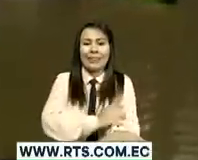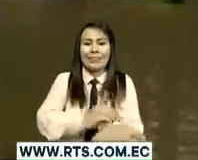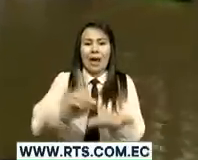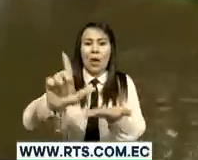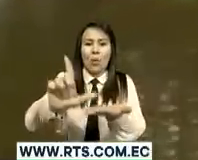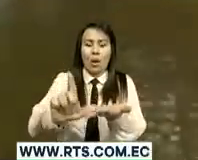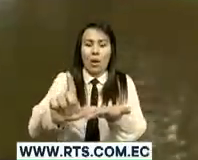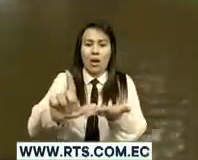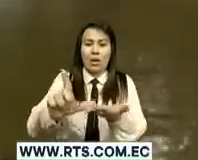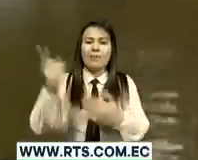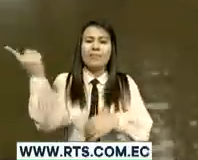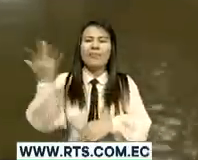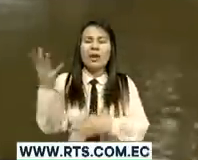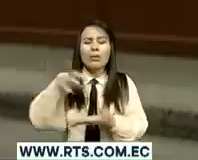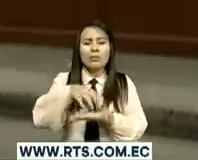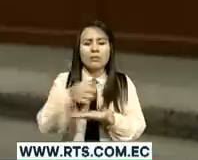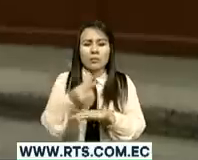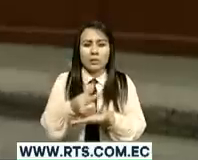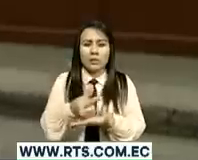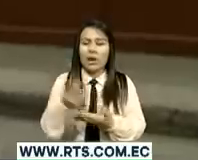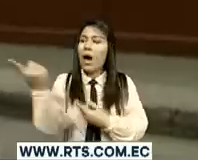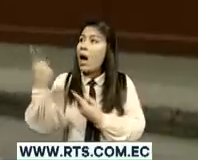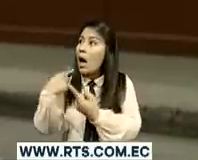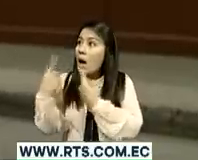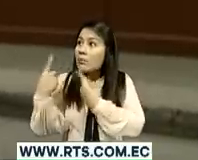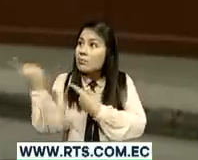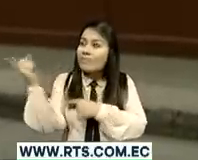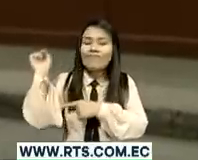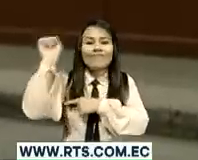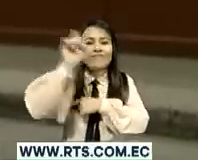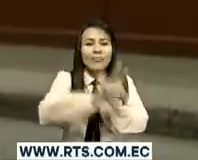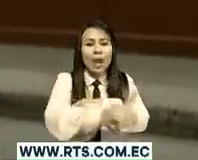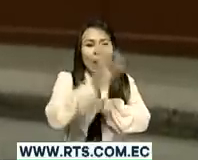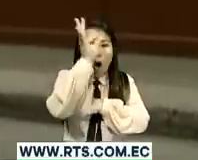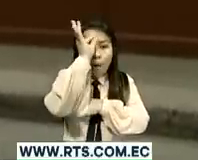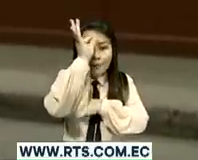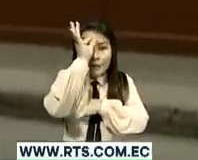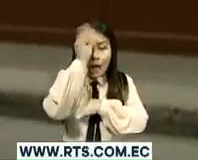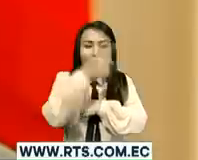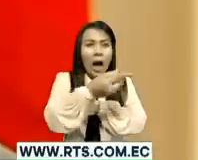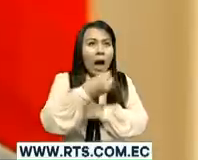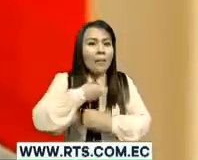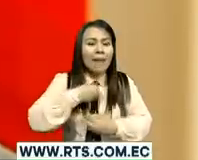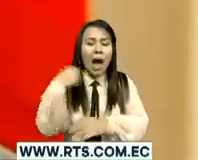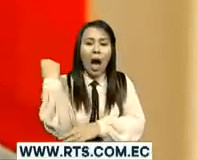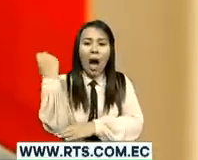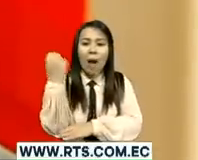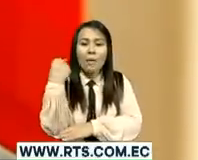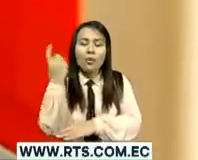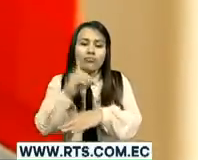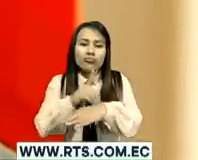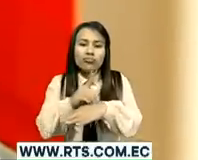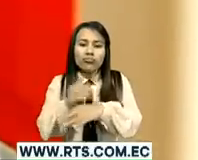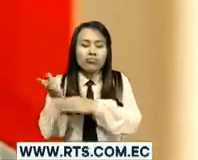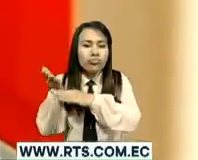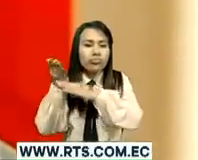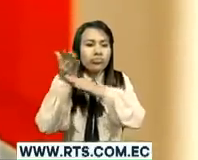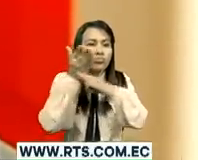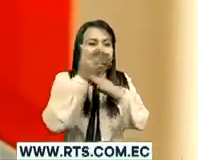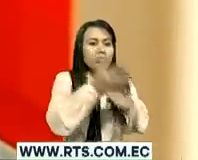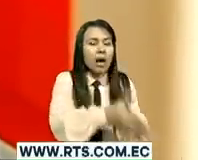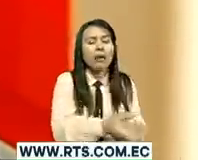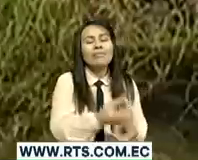Daule, provincia de Guayas, donde aseguran que llegaron hasta el hospital de esa jurisdicción en una ambulancia del cuerpo de bomberos, pero